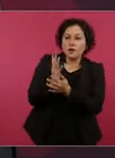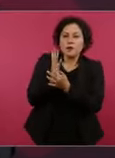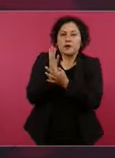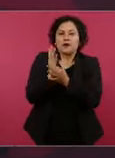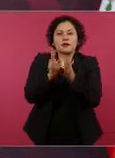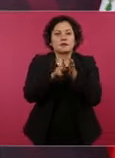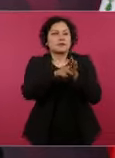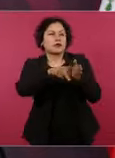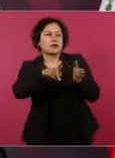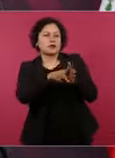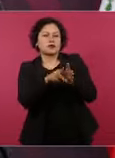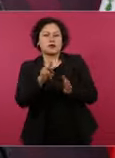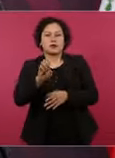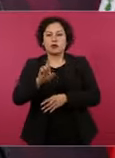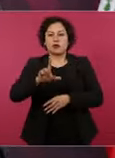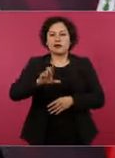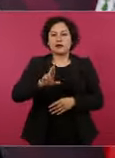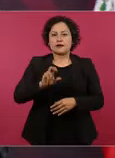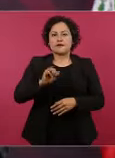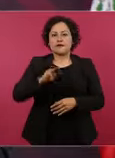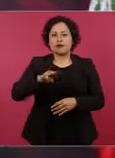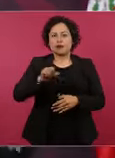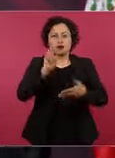que estaban armados